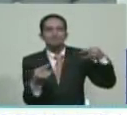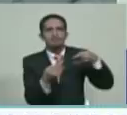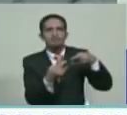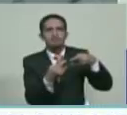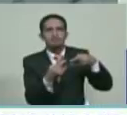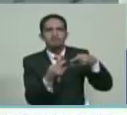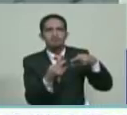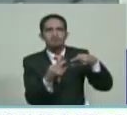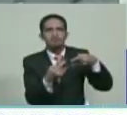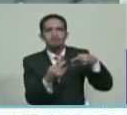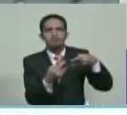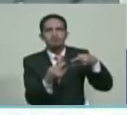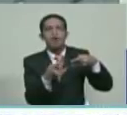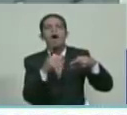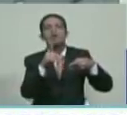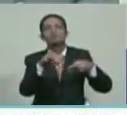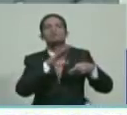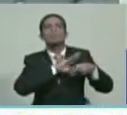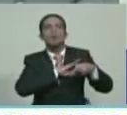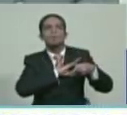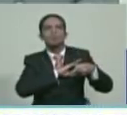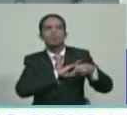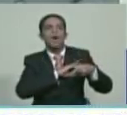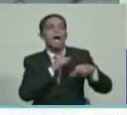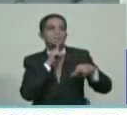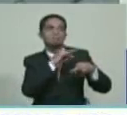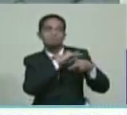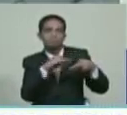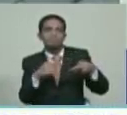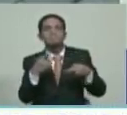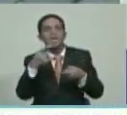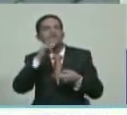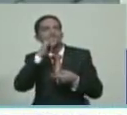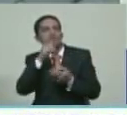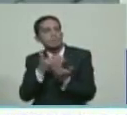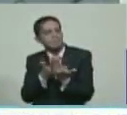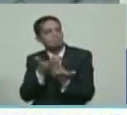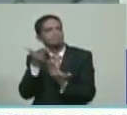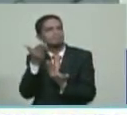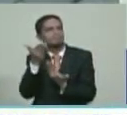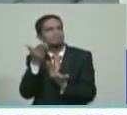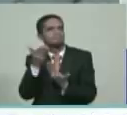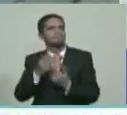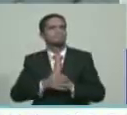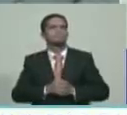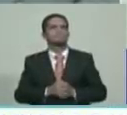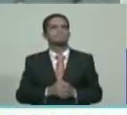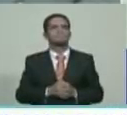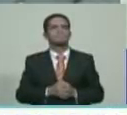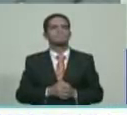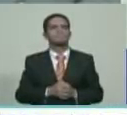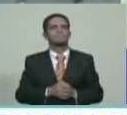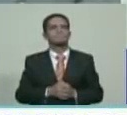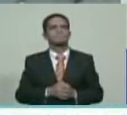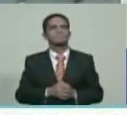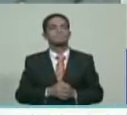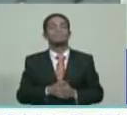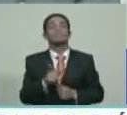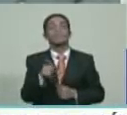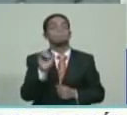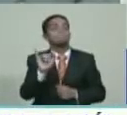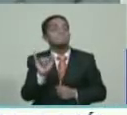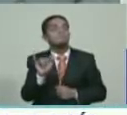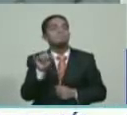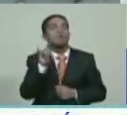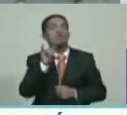su valet lo la operación que sea se trance desde el mismo lunes también